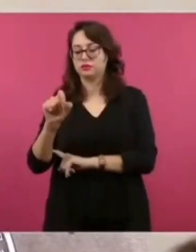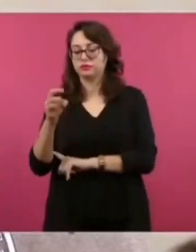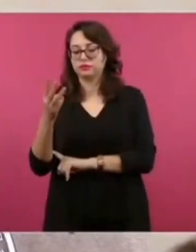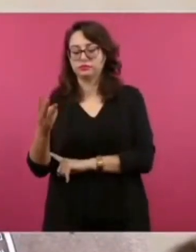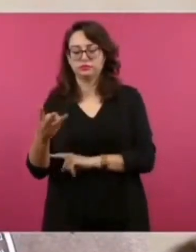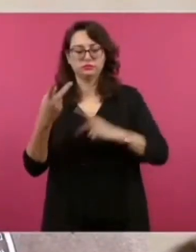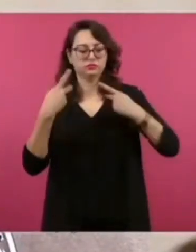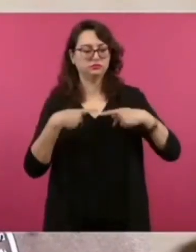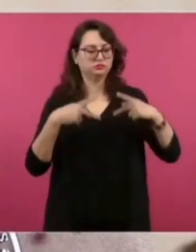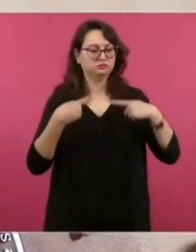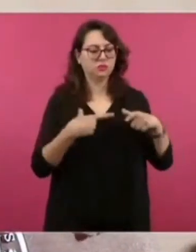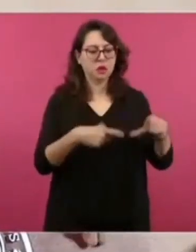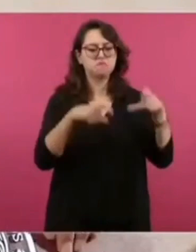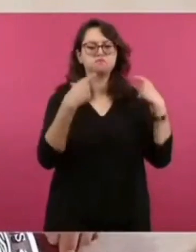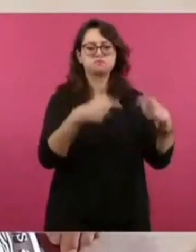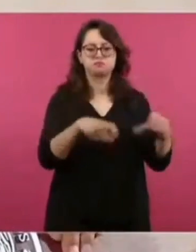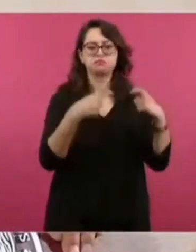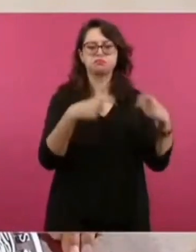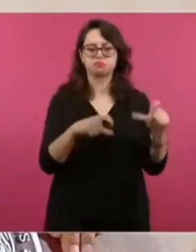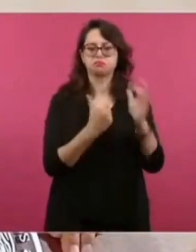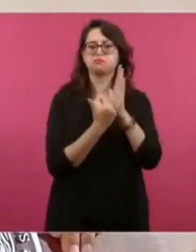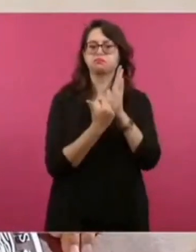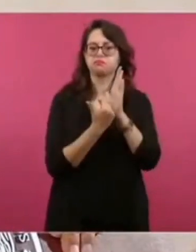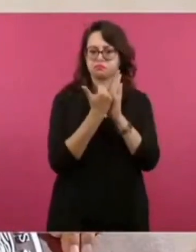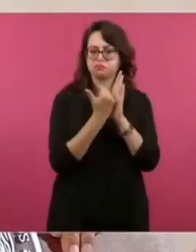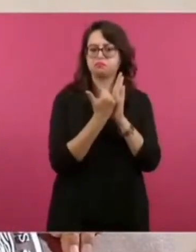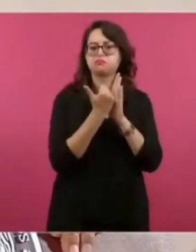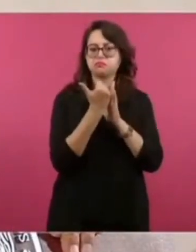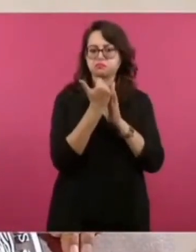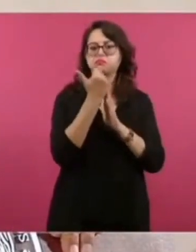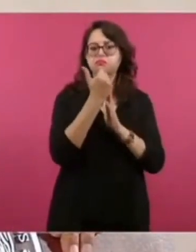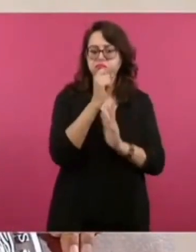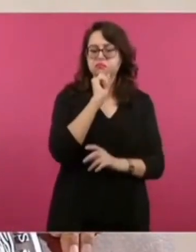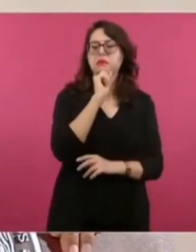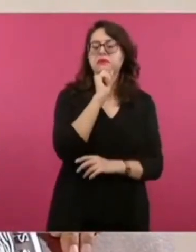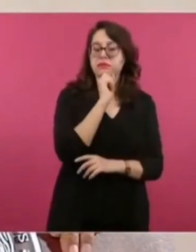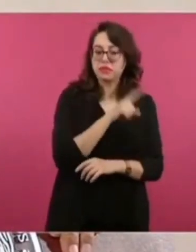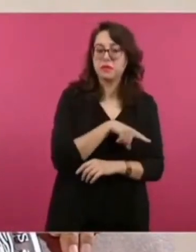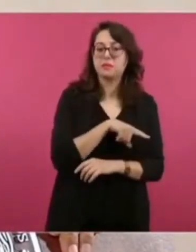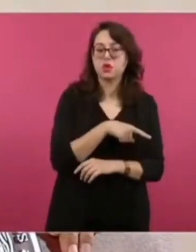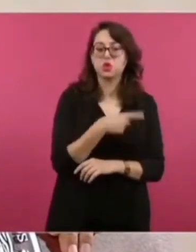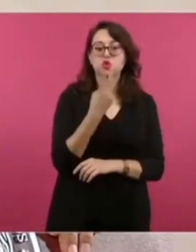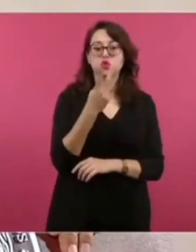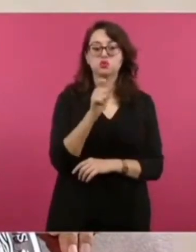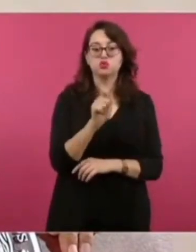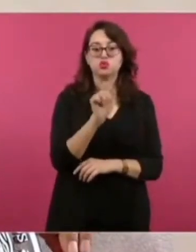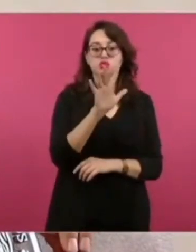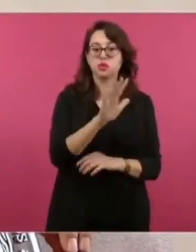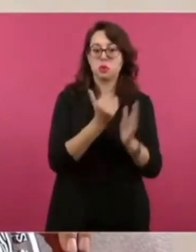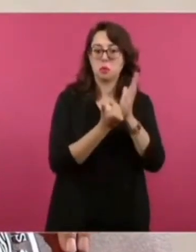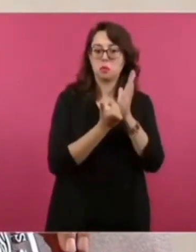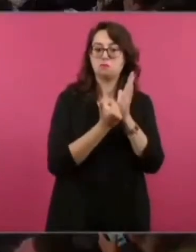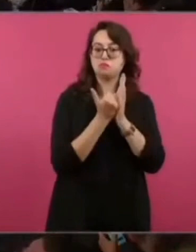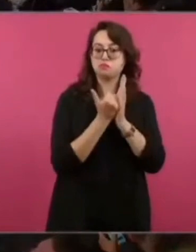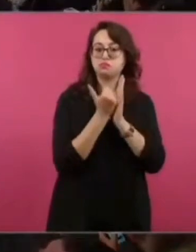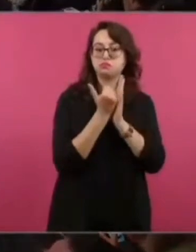de arriba tienen un incremento en sus ingresos de 2.5.